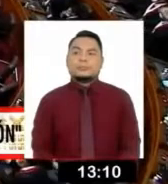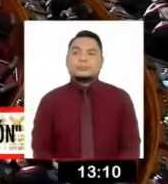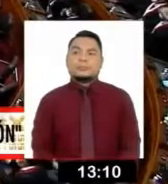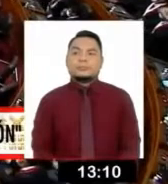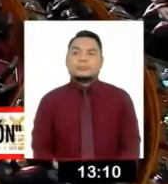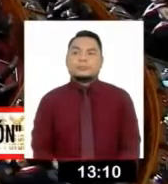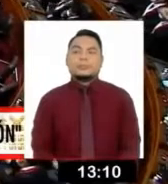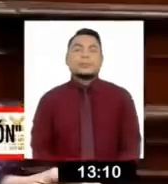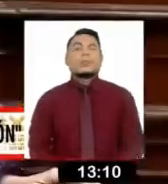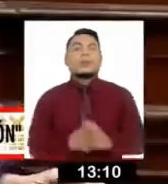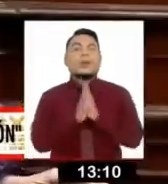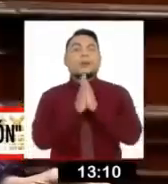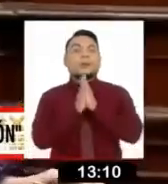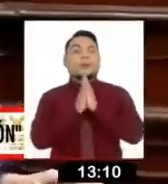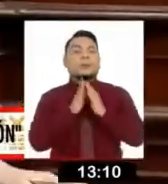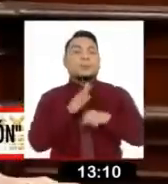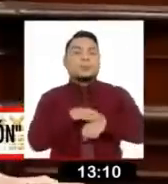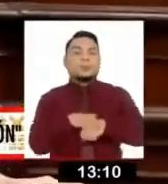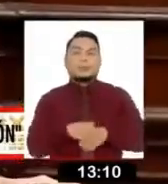Por favor.